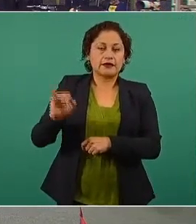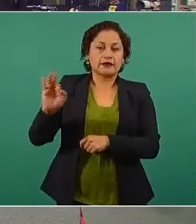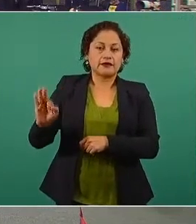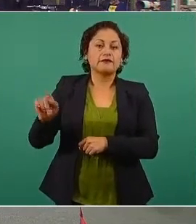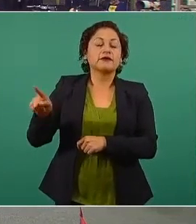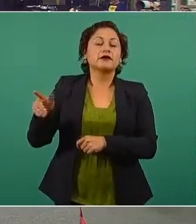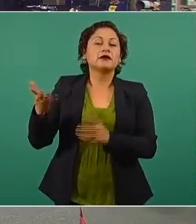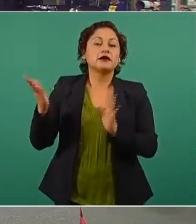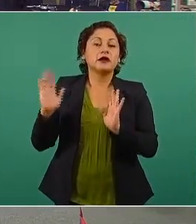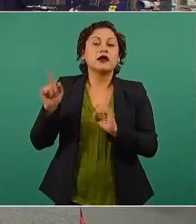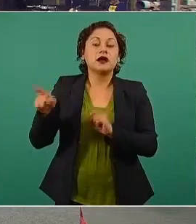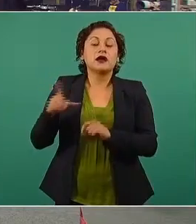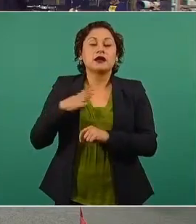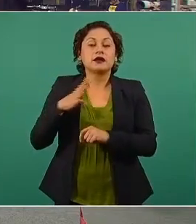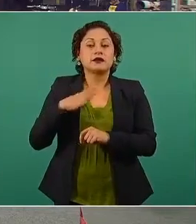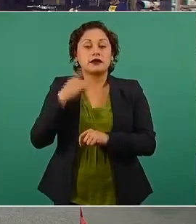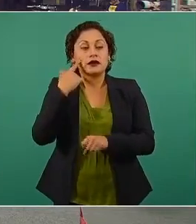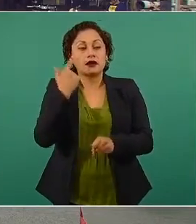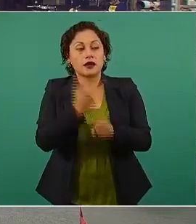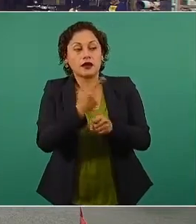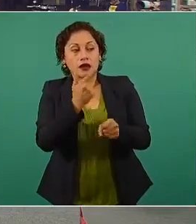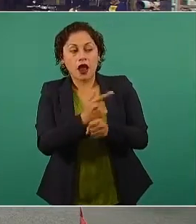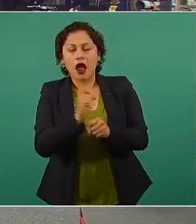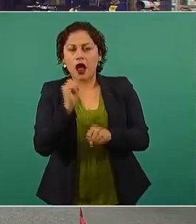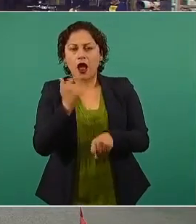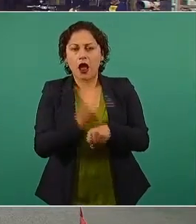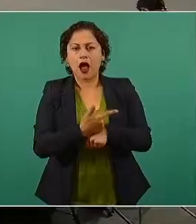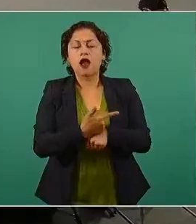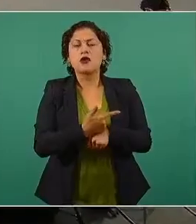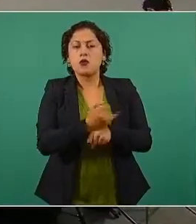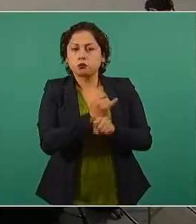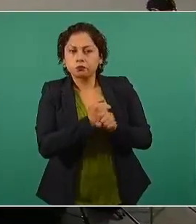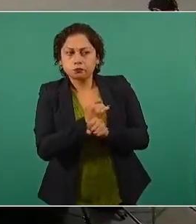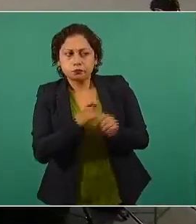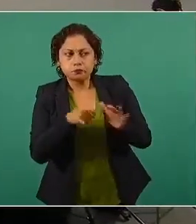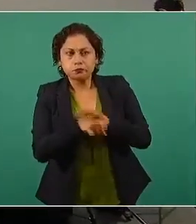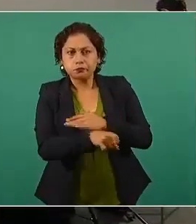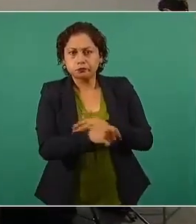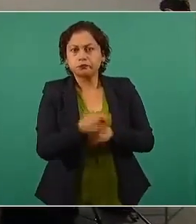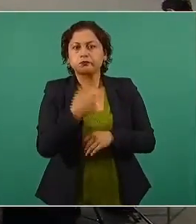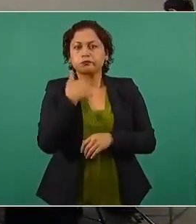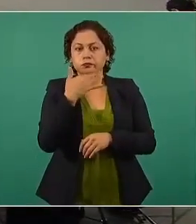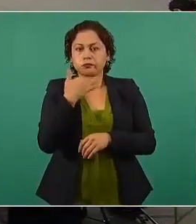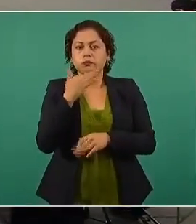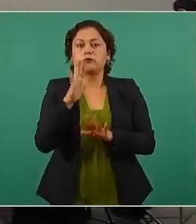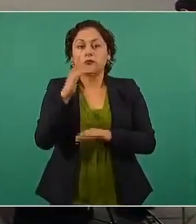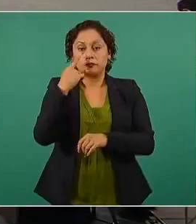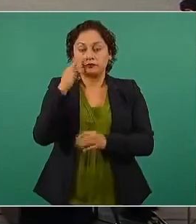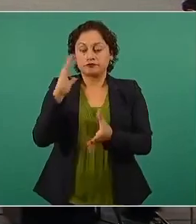por probable delito de operación con recursos de procedencia ilícita. Los expedientes son el